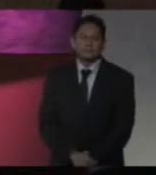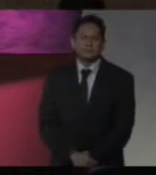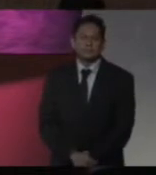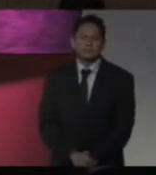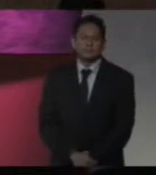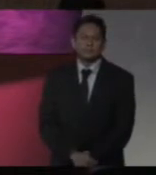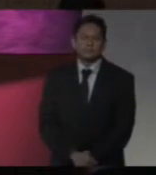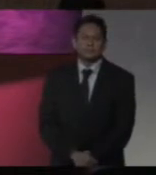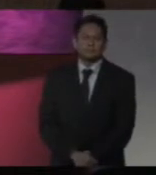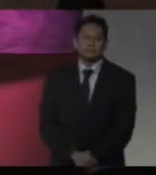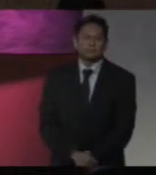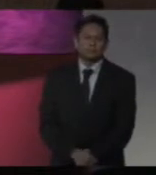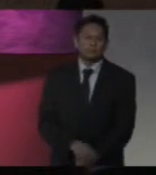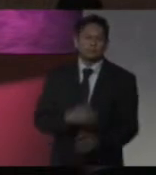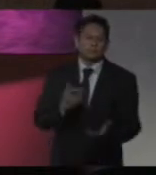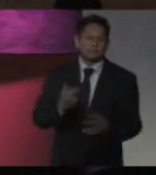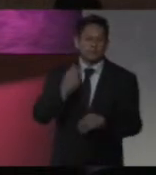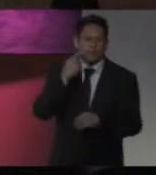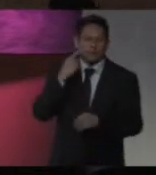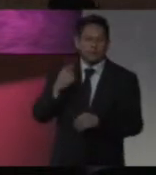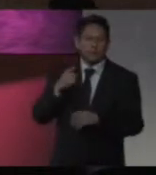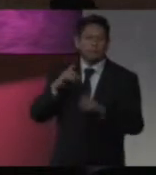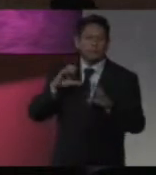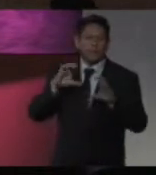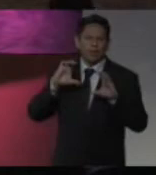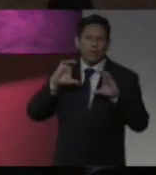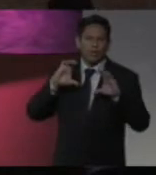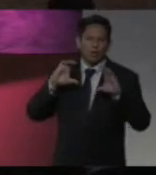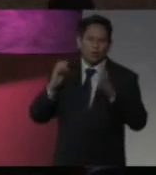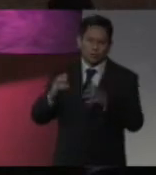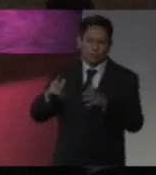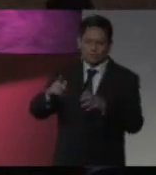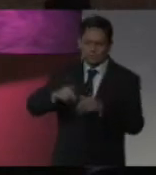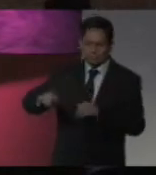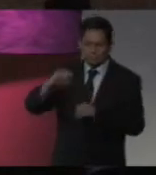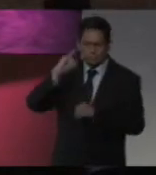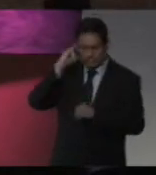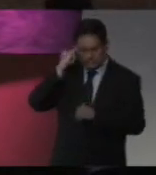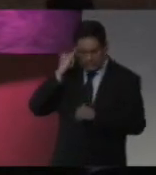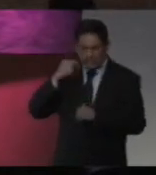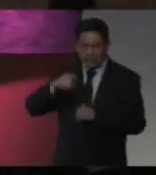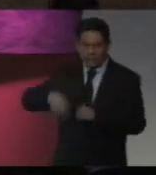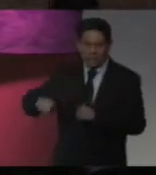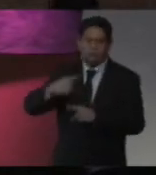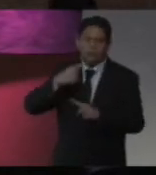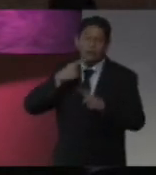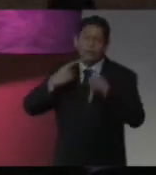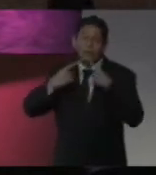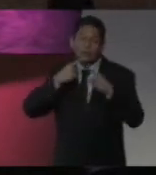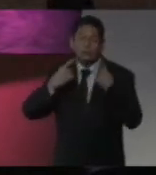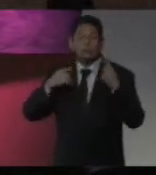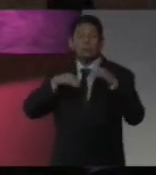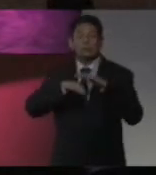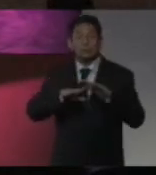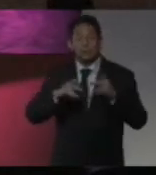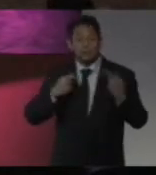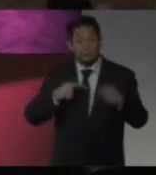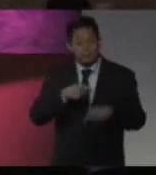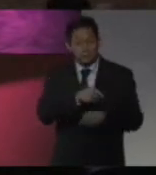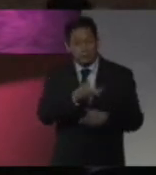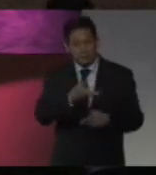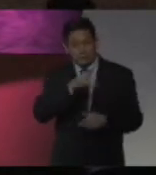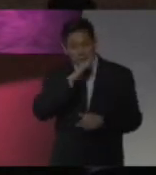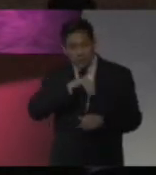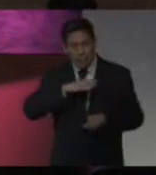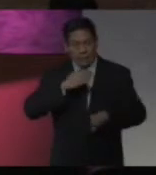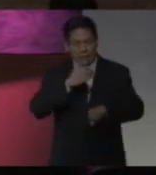que las comunidades están discutiendo el significado de la pena y que eso puede entrar en conflicto con cómo concibe el